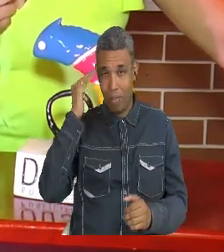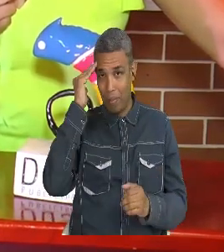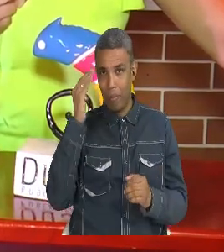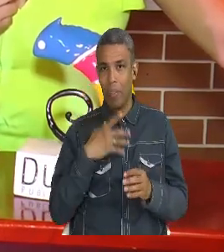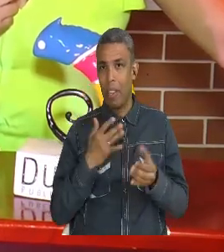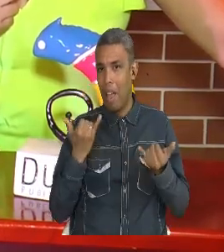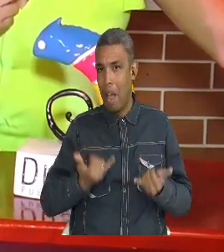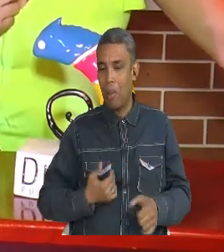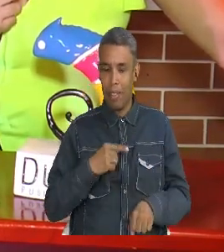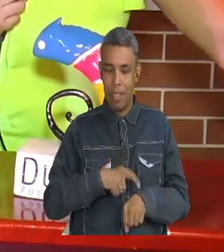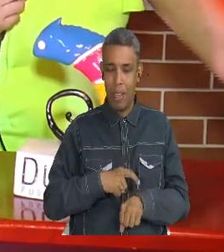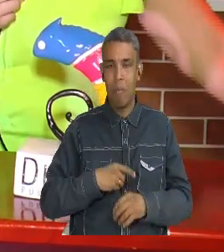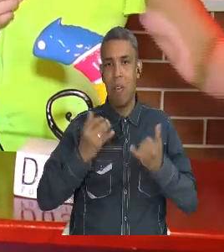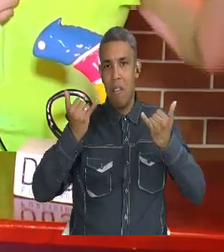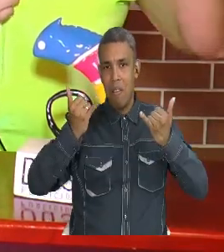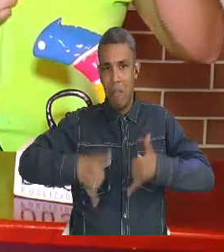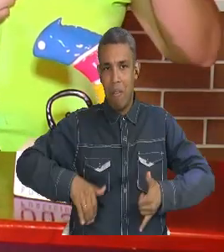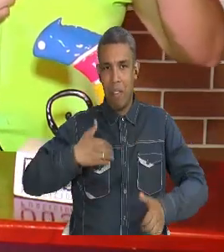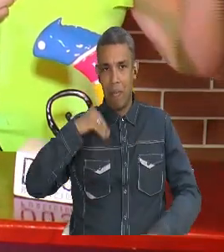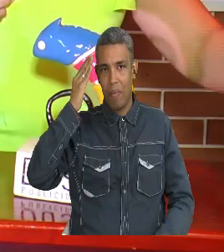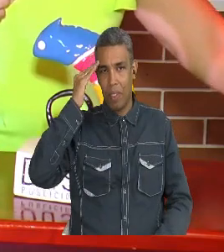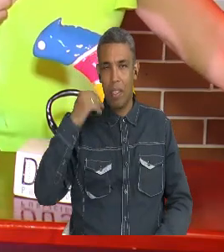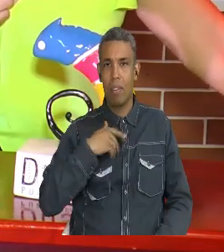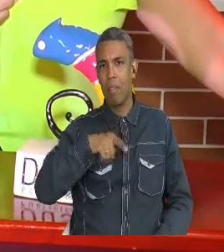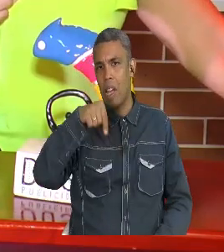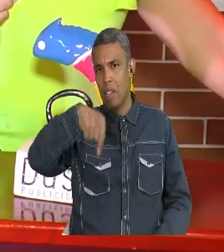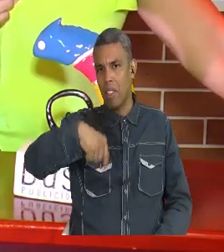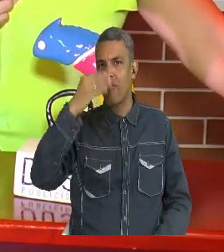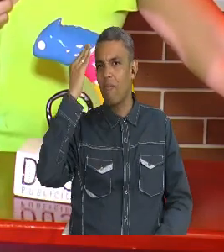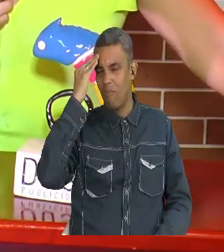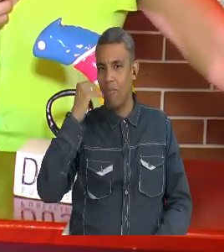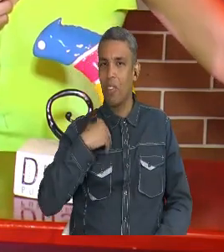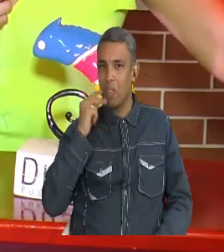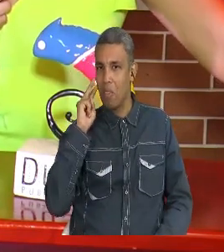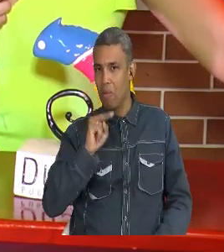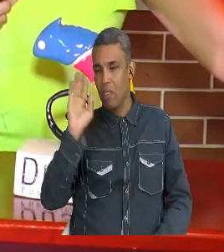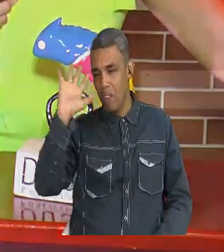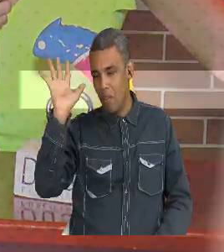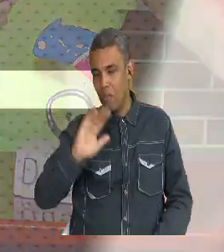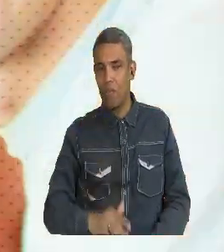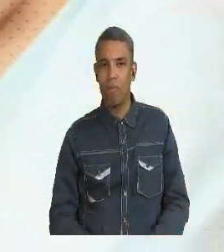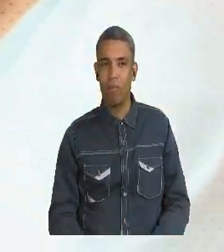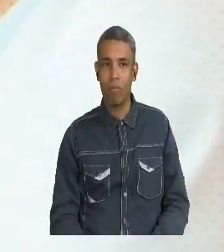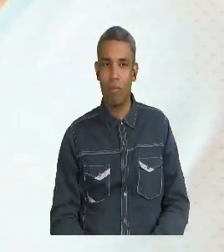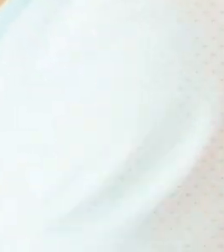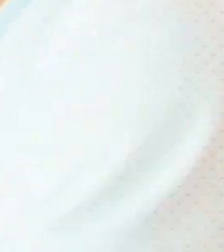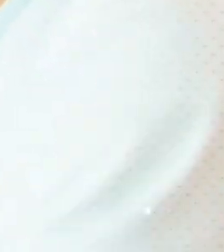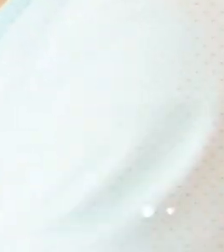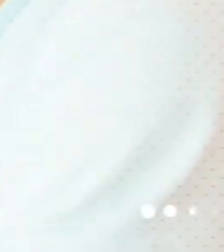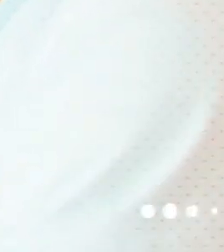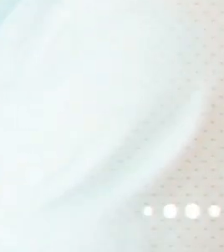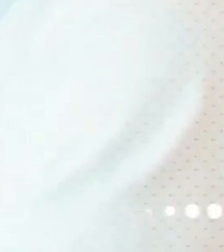se nos acabó el tiempo. Recuerde que esto es En Casa, aquí por Enlace Televisión. Chao.